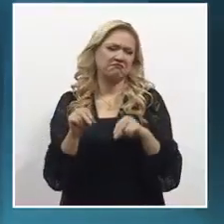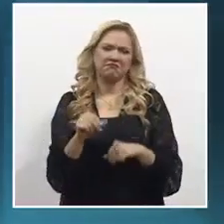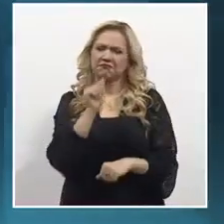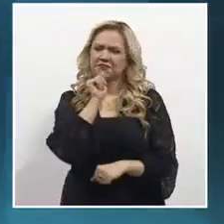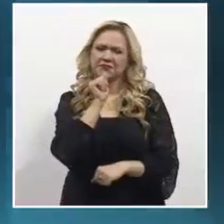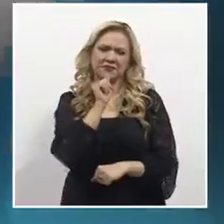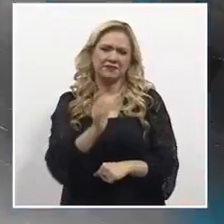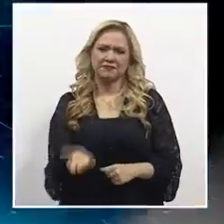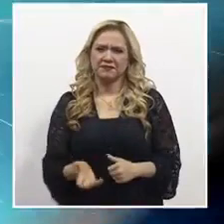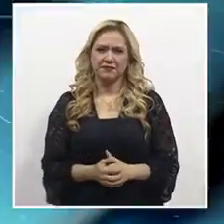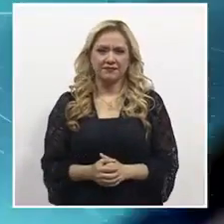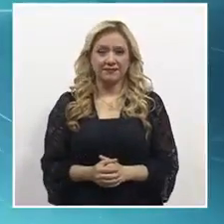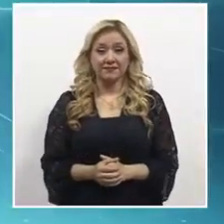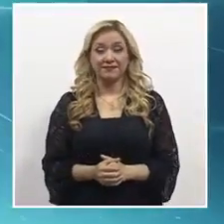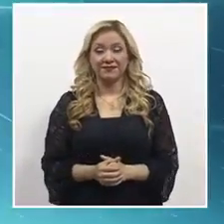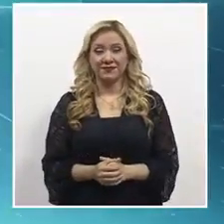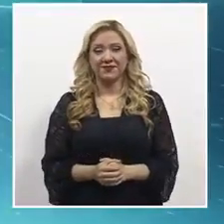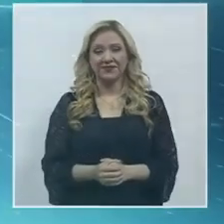personalizada.